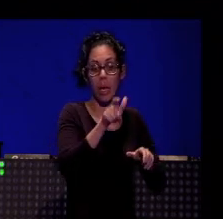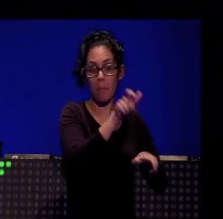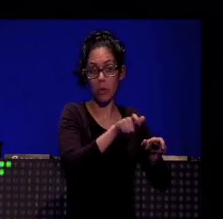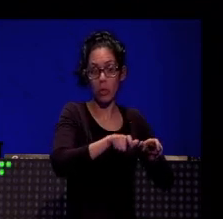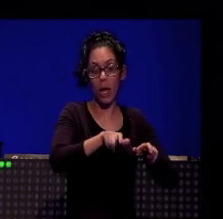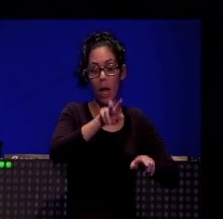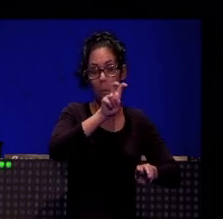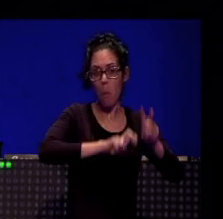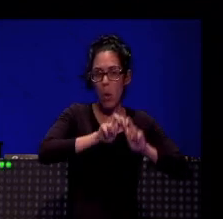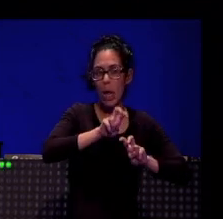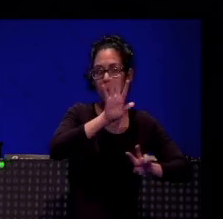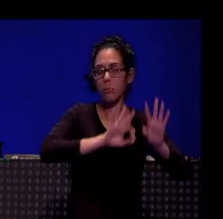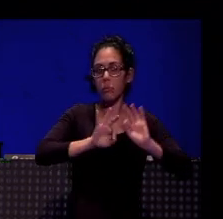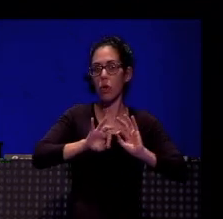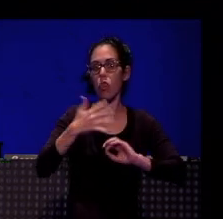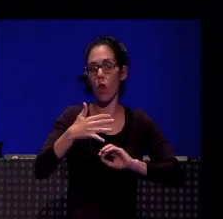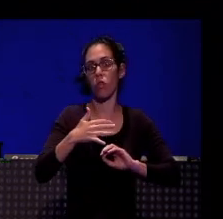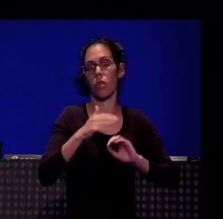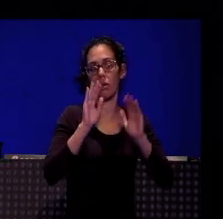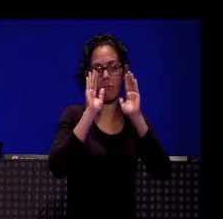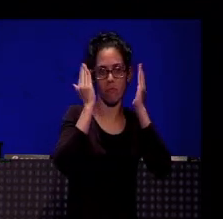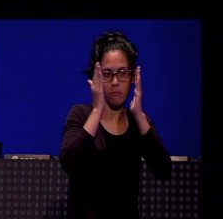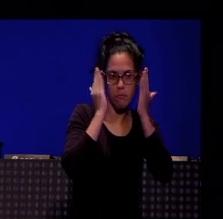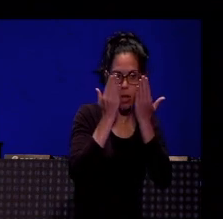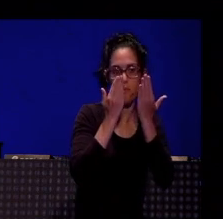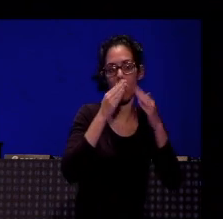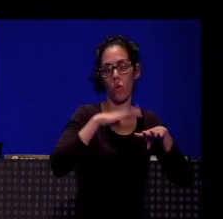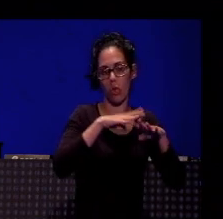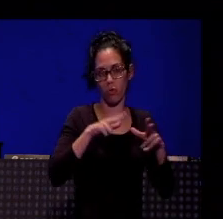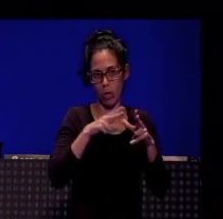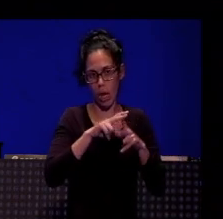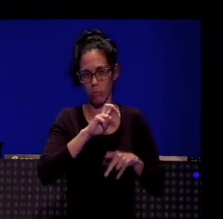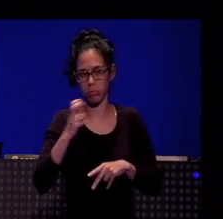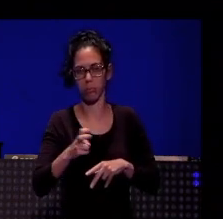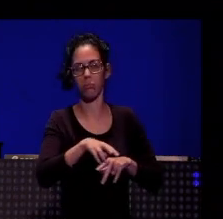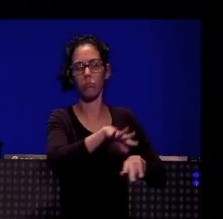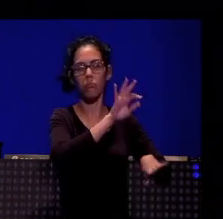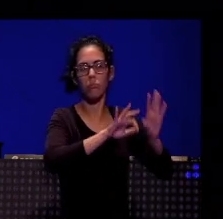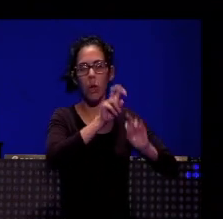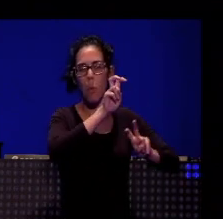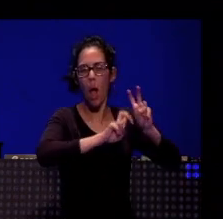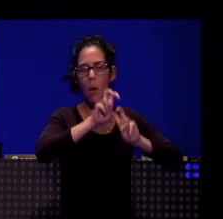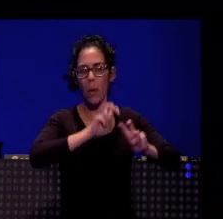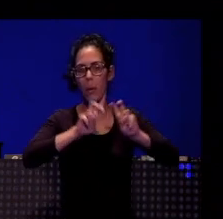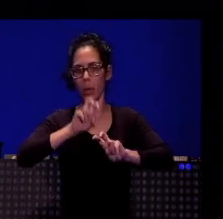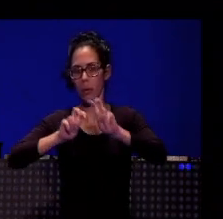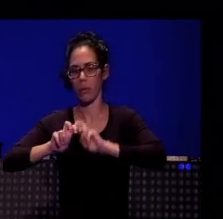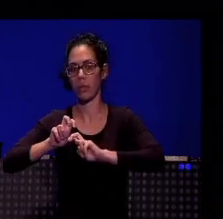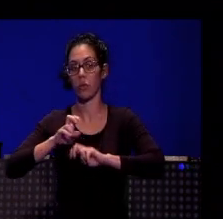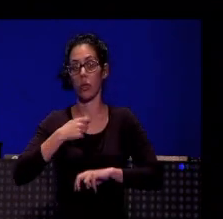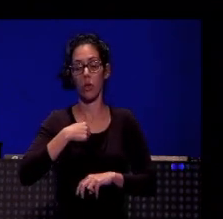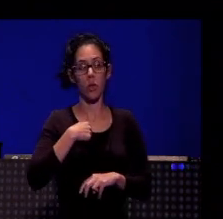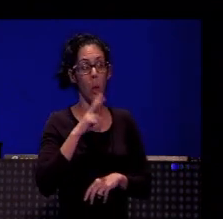pues de facebook de las redes sociales entonces claro me flipa va ver cómo